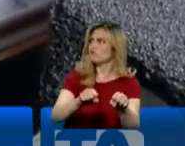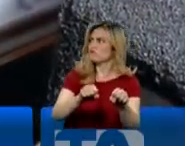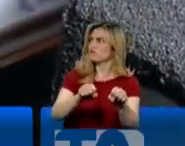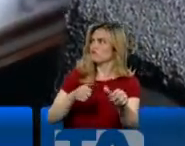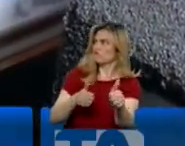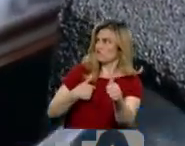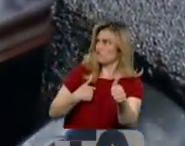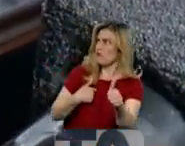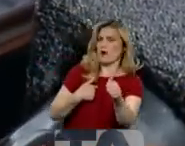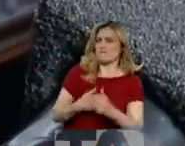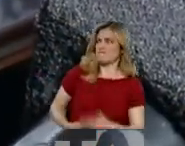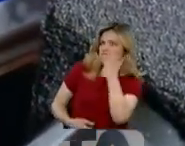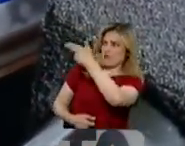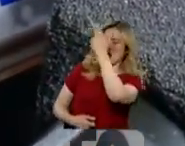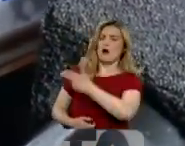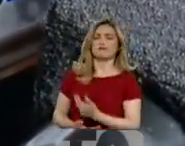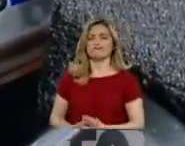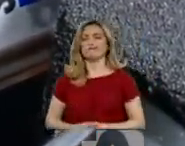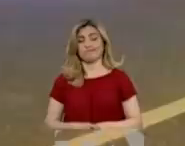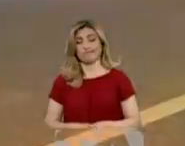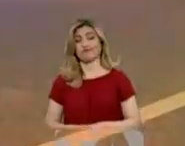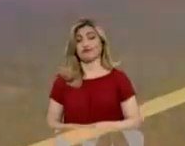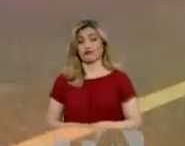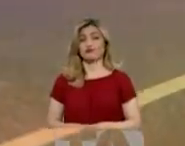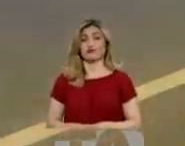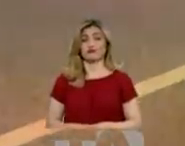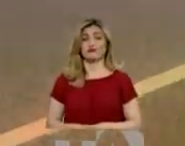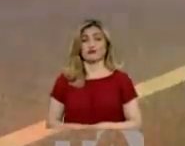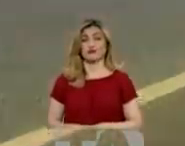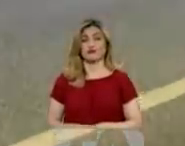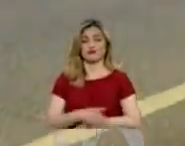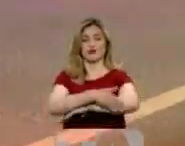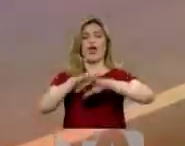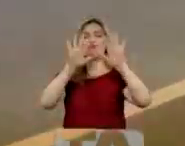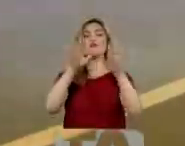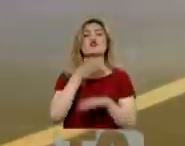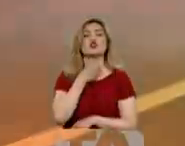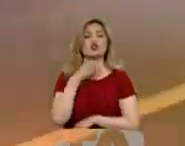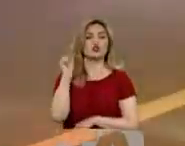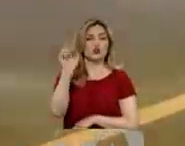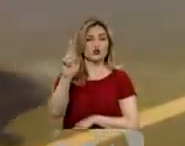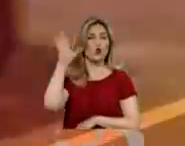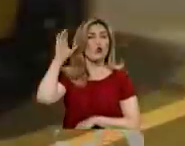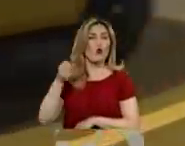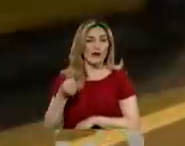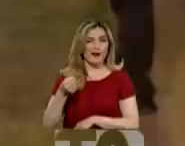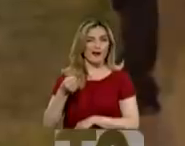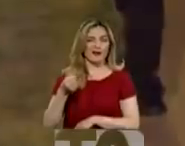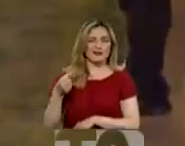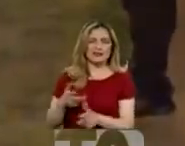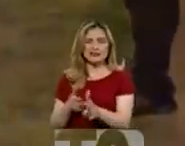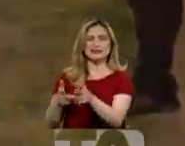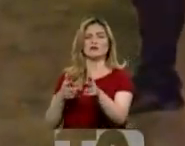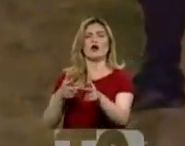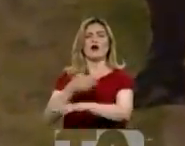comenzaron las señoras a disparar atentar contra contra mi persona el robo se registró en la avenida 10 de agosto al sur de la ciudad y terminó al norte en la avenida